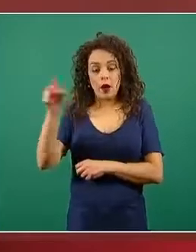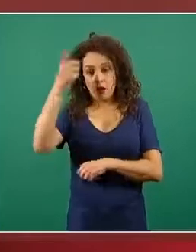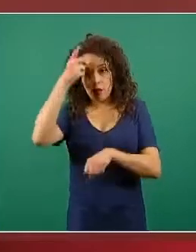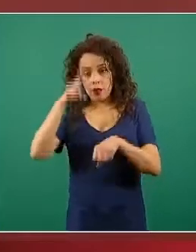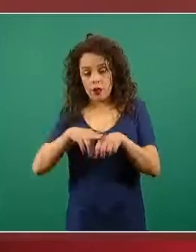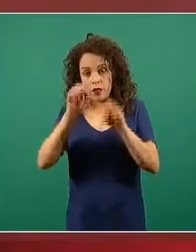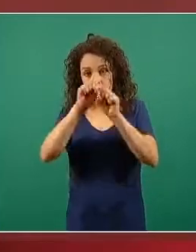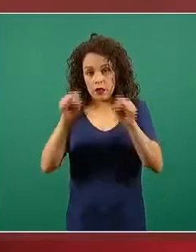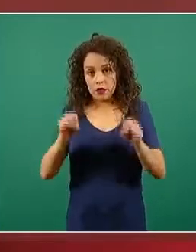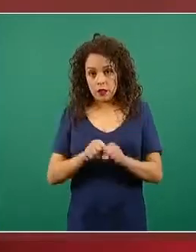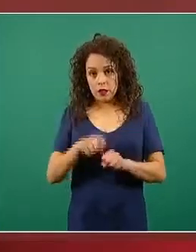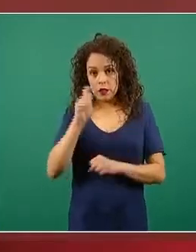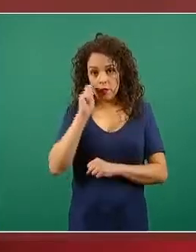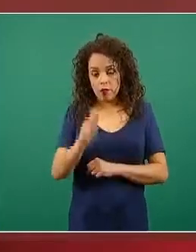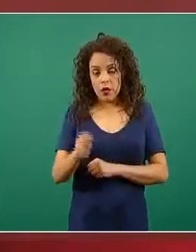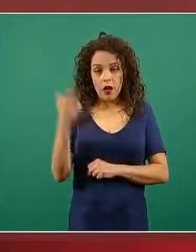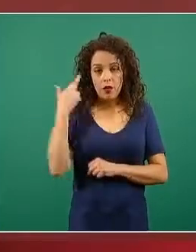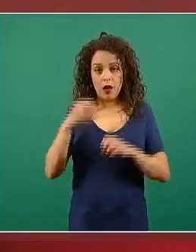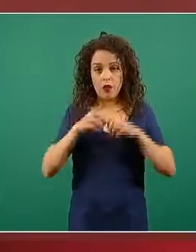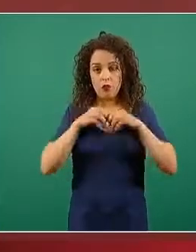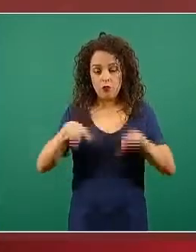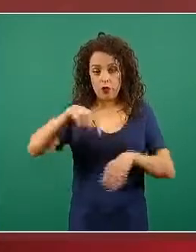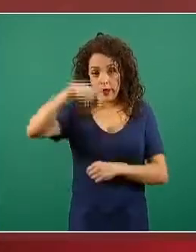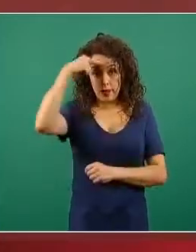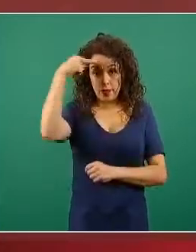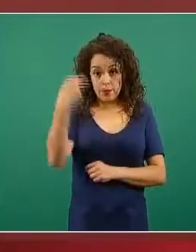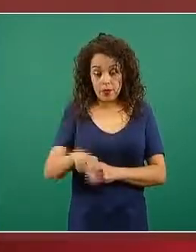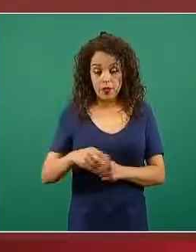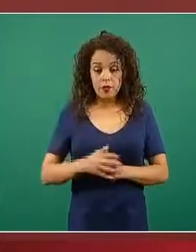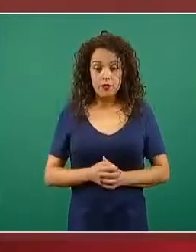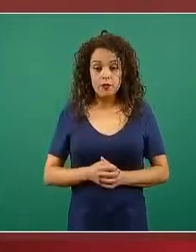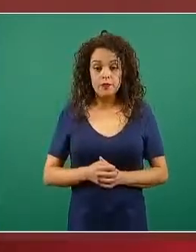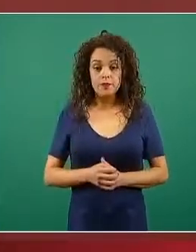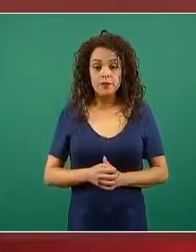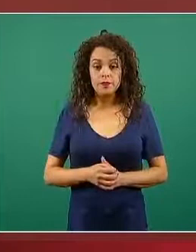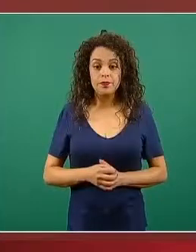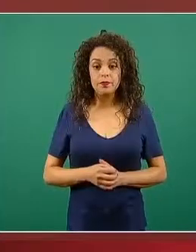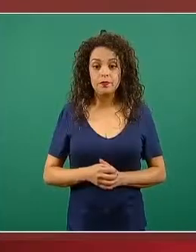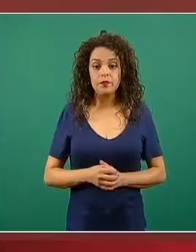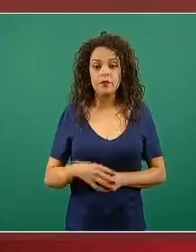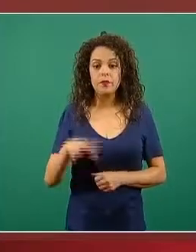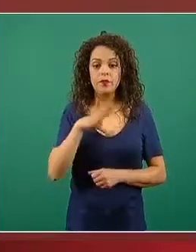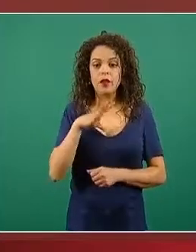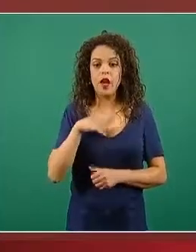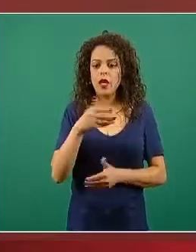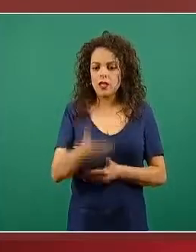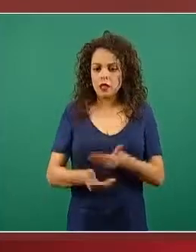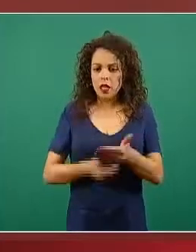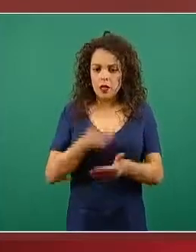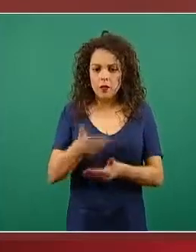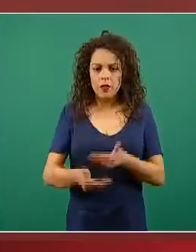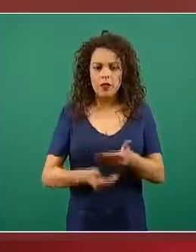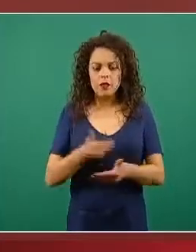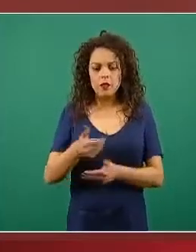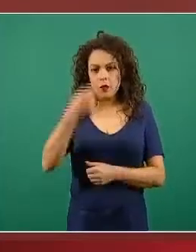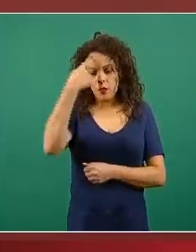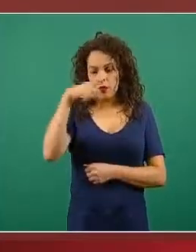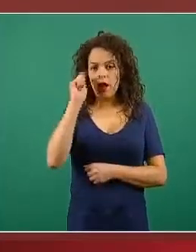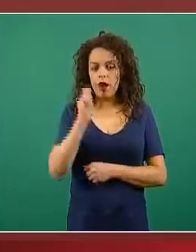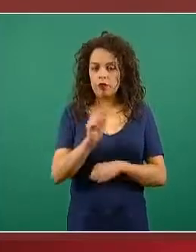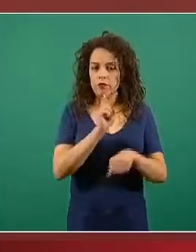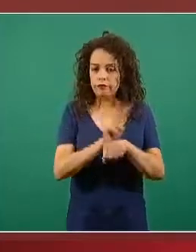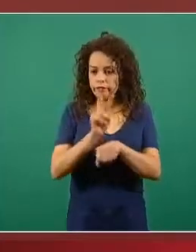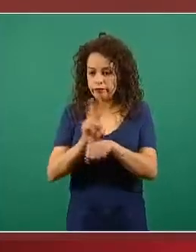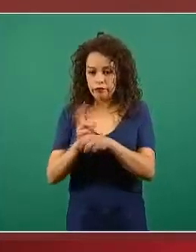de Radio Difusión de México, tiene un servicio, tiene un mecanismo para monitorear,